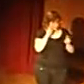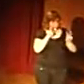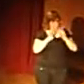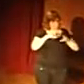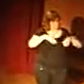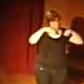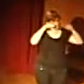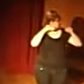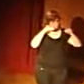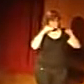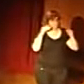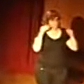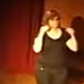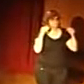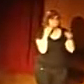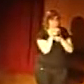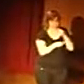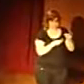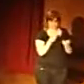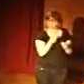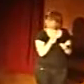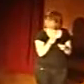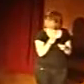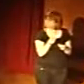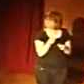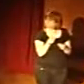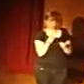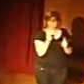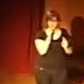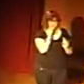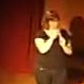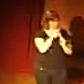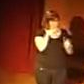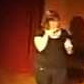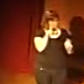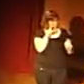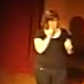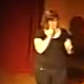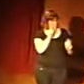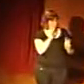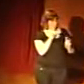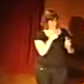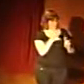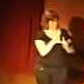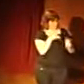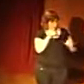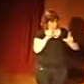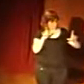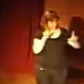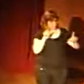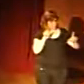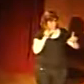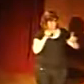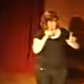monumentales o con las visiones de los monumentos es esa mirada fascinadora absolutamente fascinadora